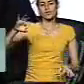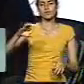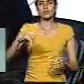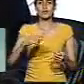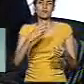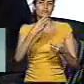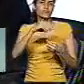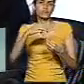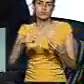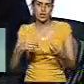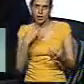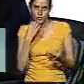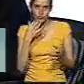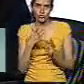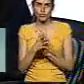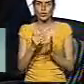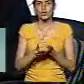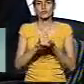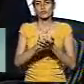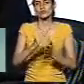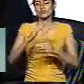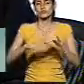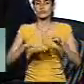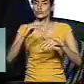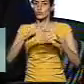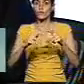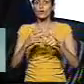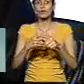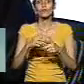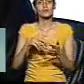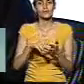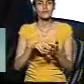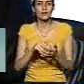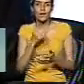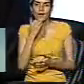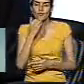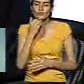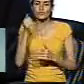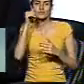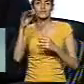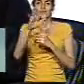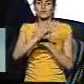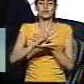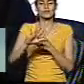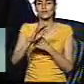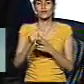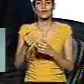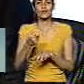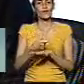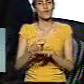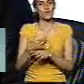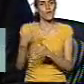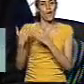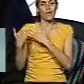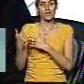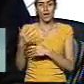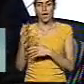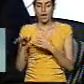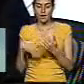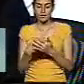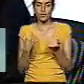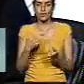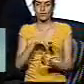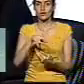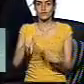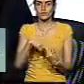material de que sirva para la construcción. Qué bueno. Eso anteriormente no se hacía. En gobiernos anteriores, desde que está este gobierno